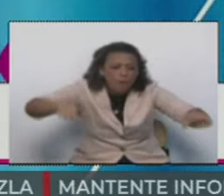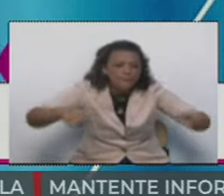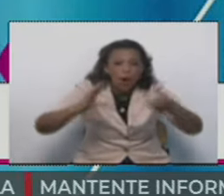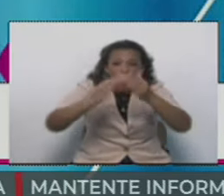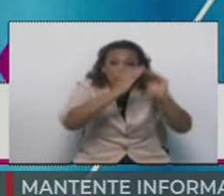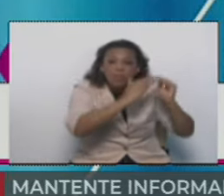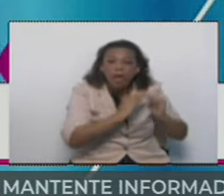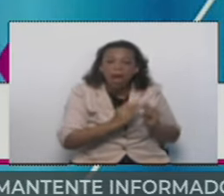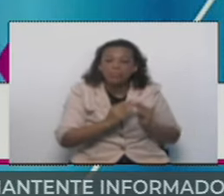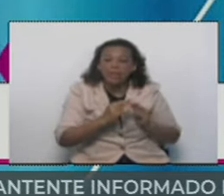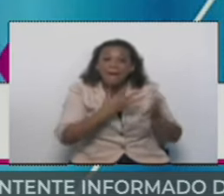con varios millones de abejas